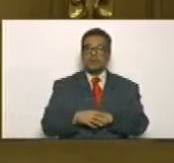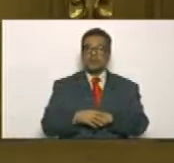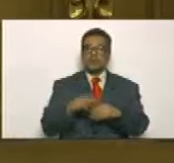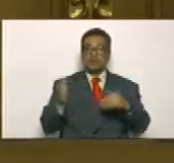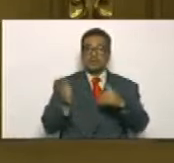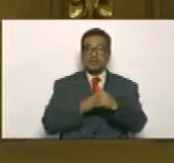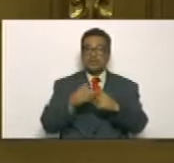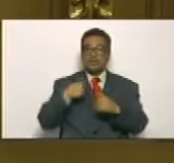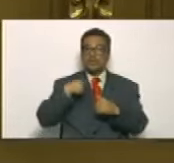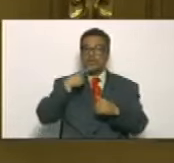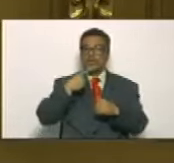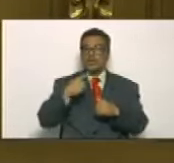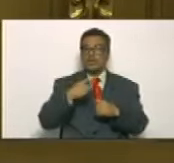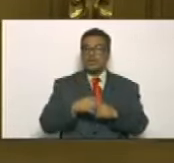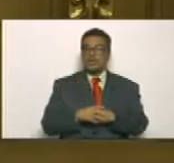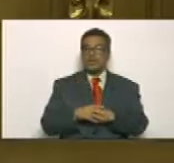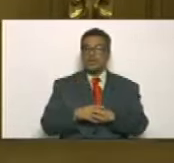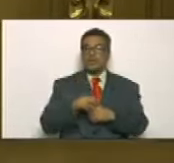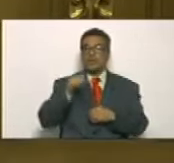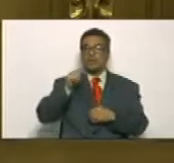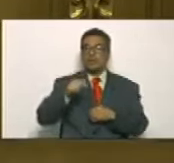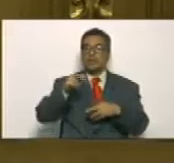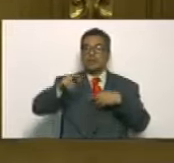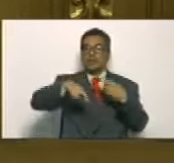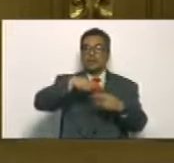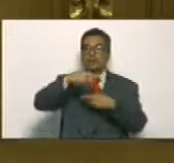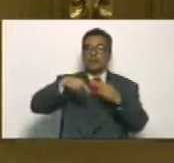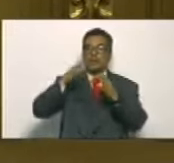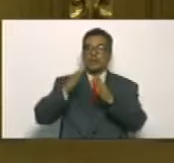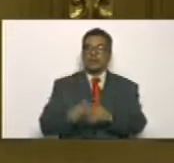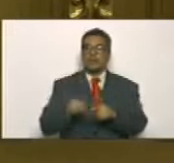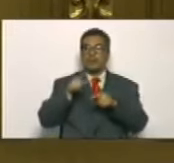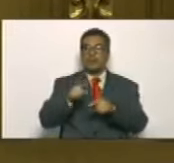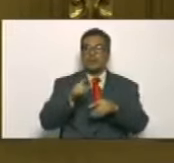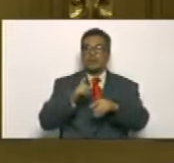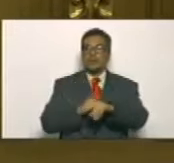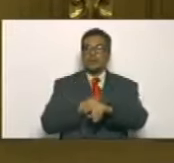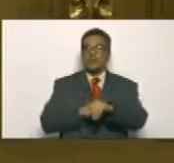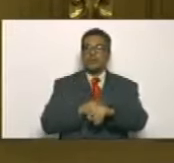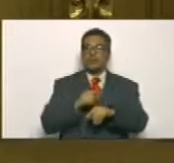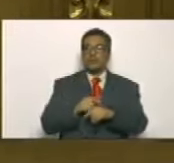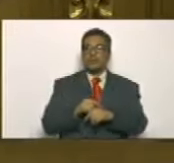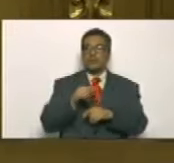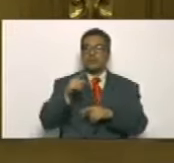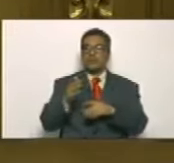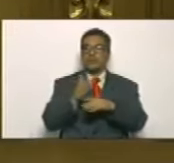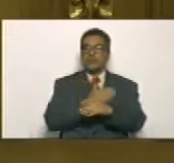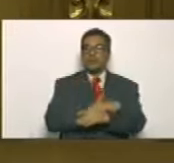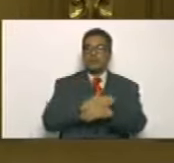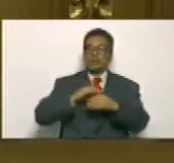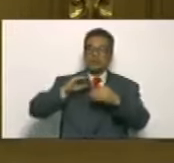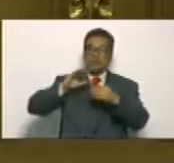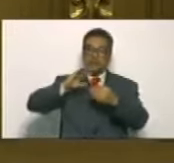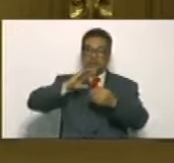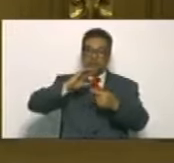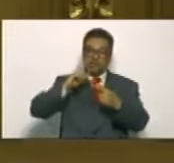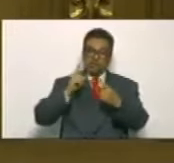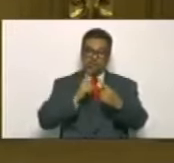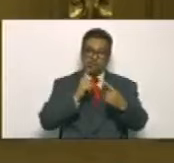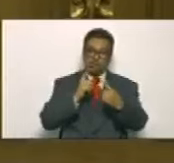Cierro diciéndoles que esta revolución, que en estos tiempos, ante los asedios del